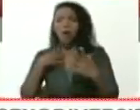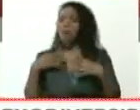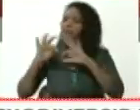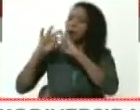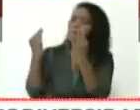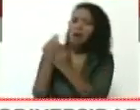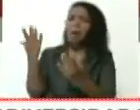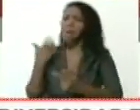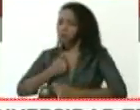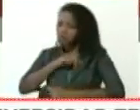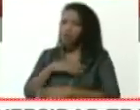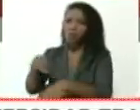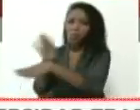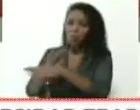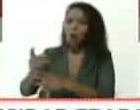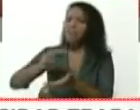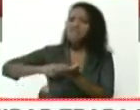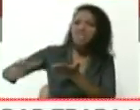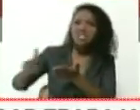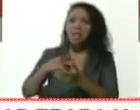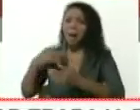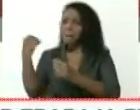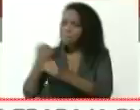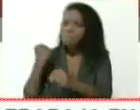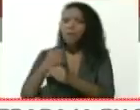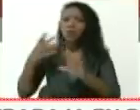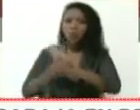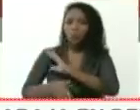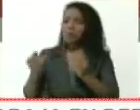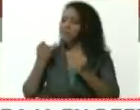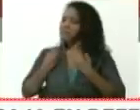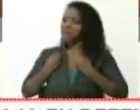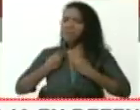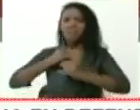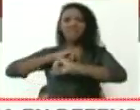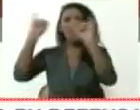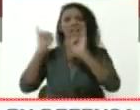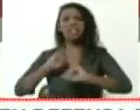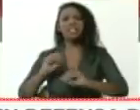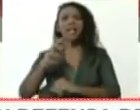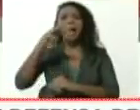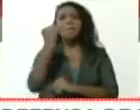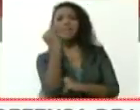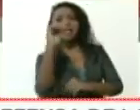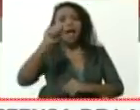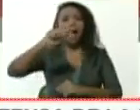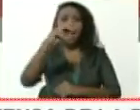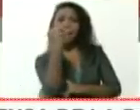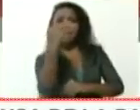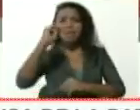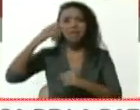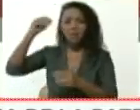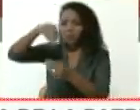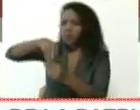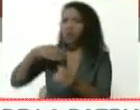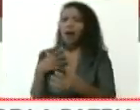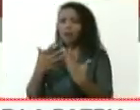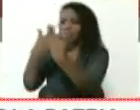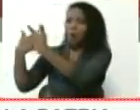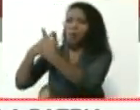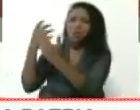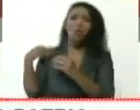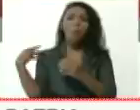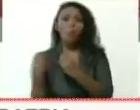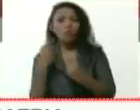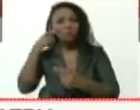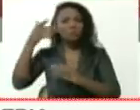te la protegemos, le damos visa, le damos empleo, vivirán felices en Miami. Decía: pero este señor, ¿de qué habla? Eso yo le dije: mire, señor Abrams,